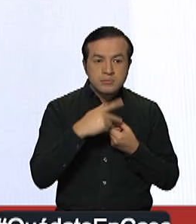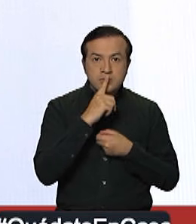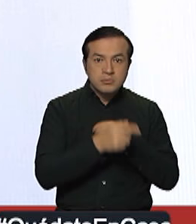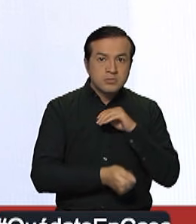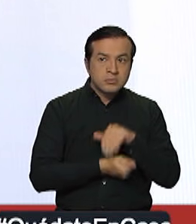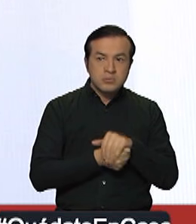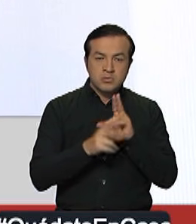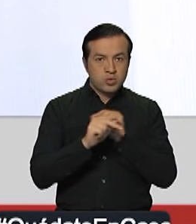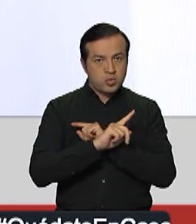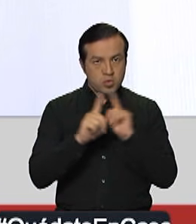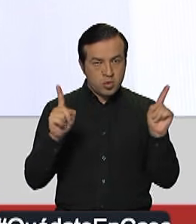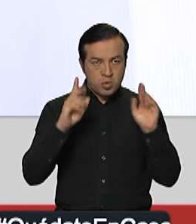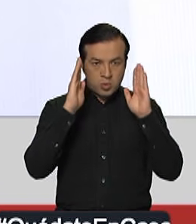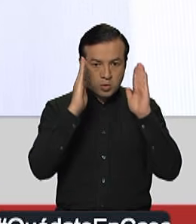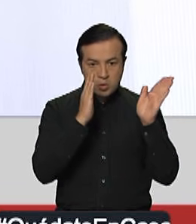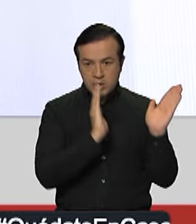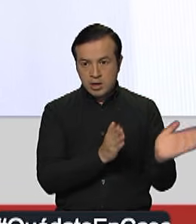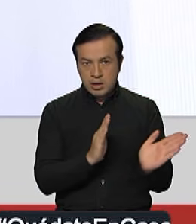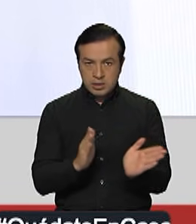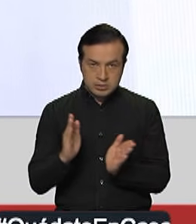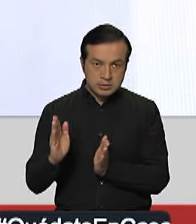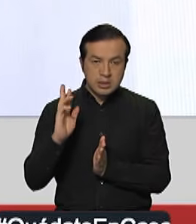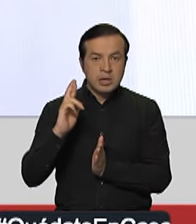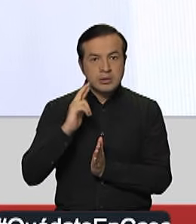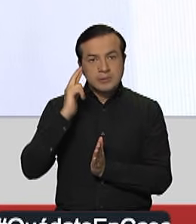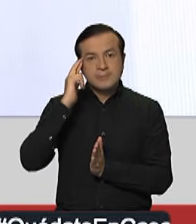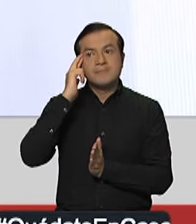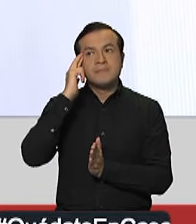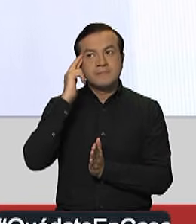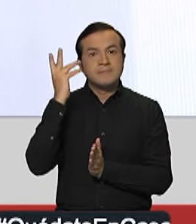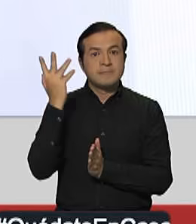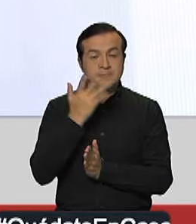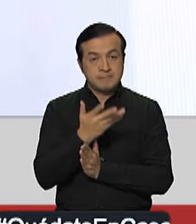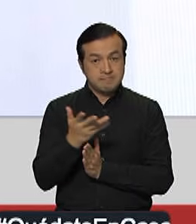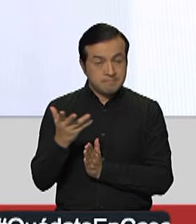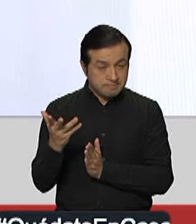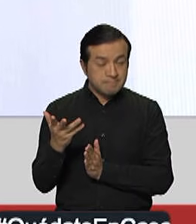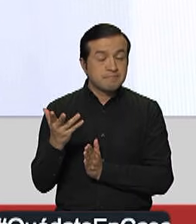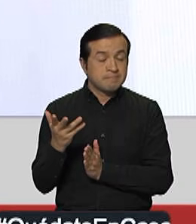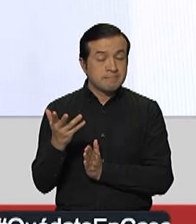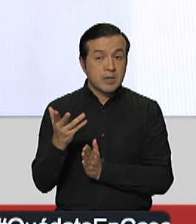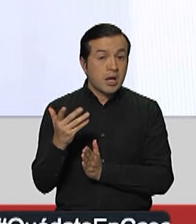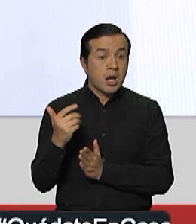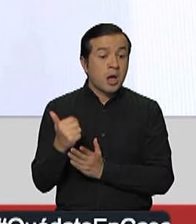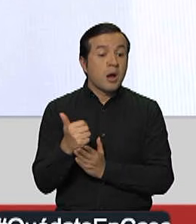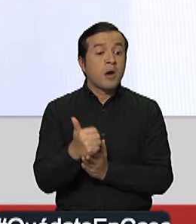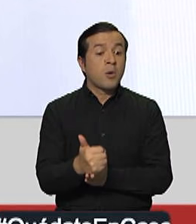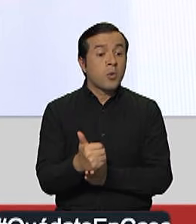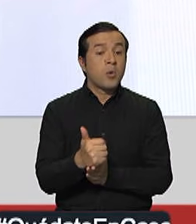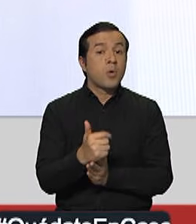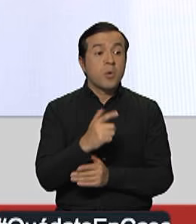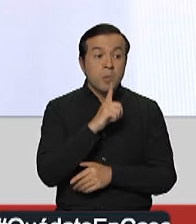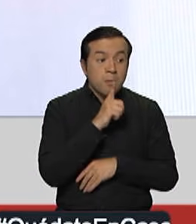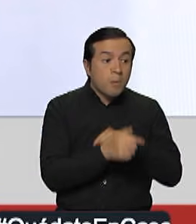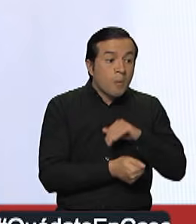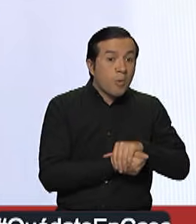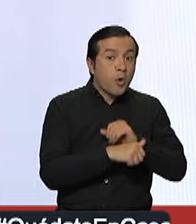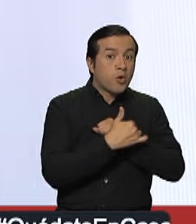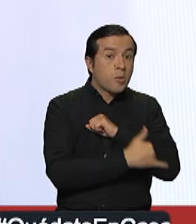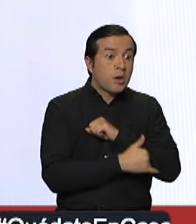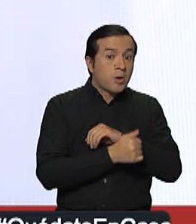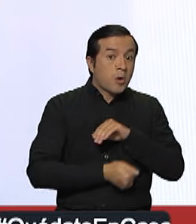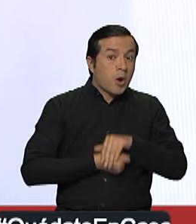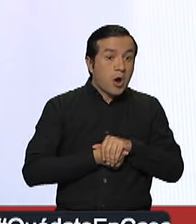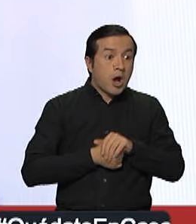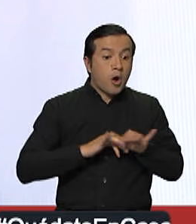focalicen, de que sean más razonables esos subsidios y no beneficien ni al contrabando ni a la gente que